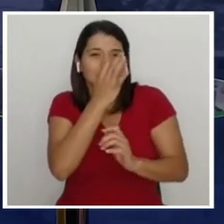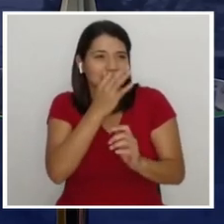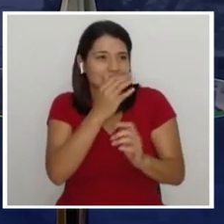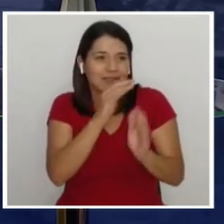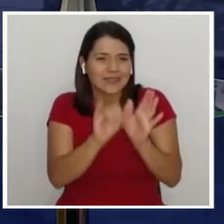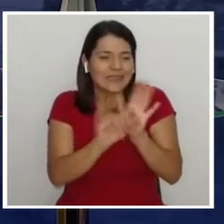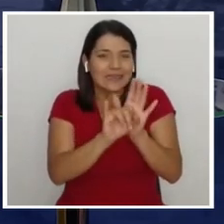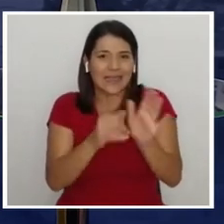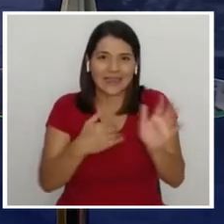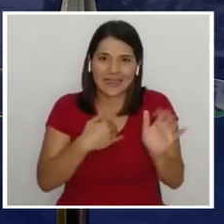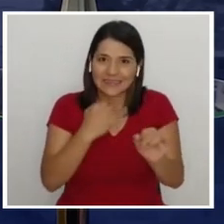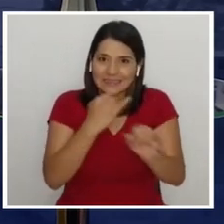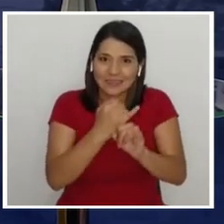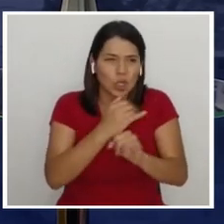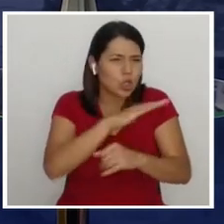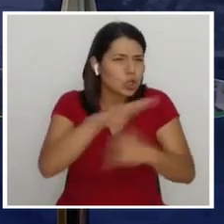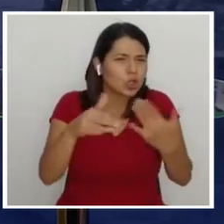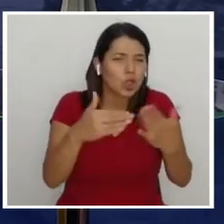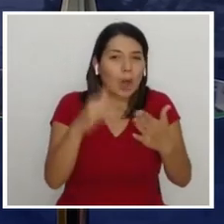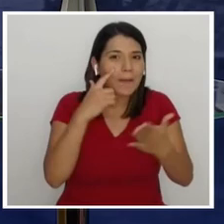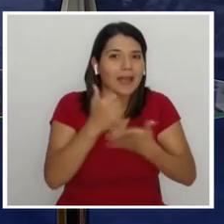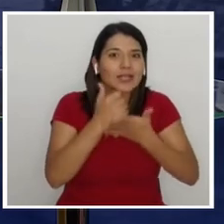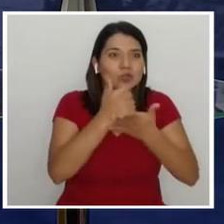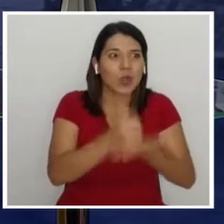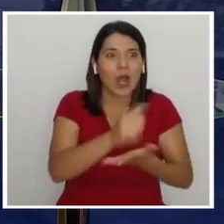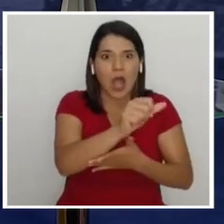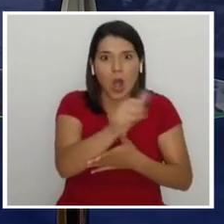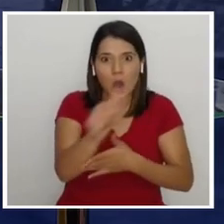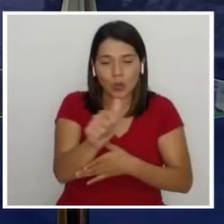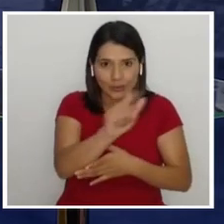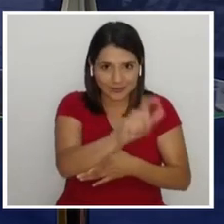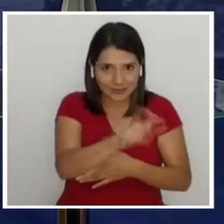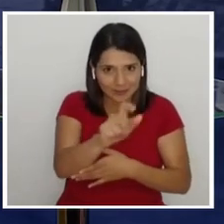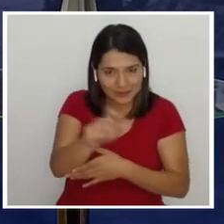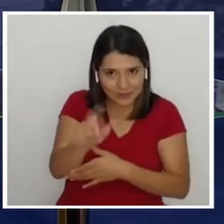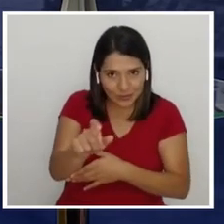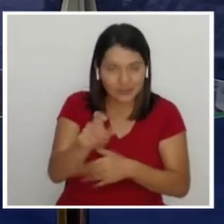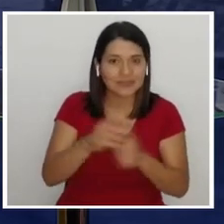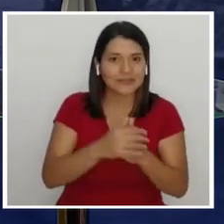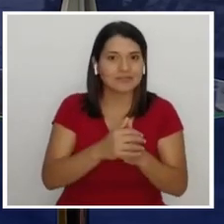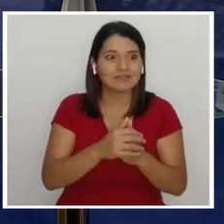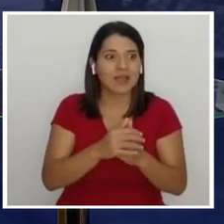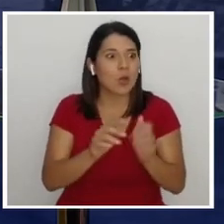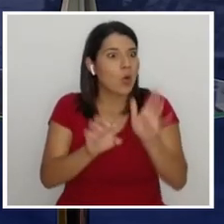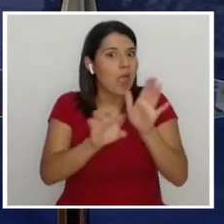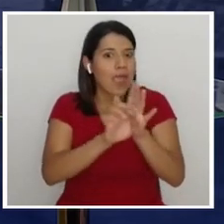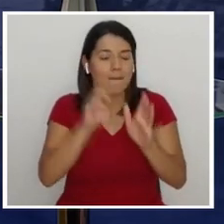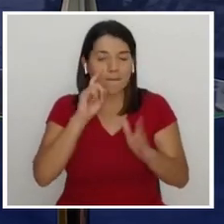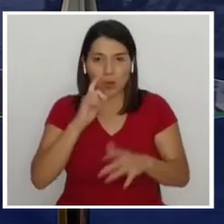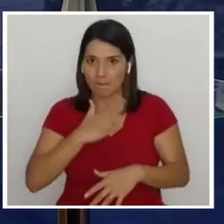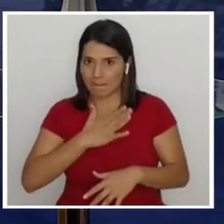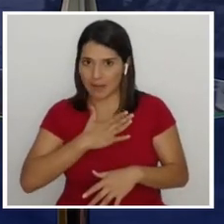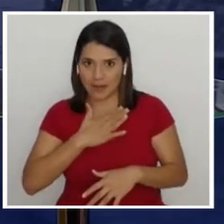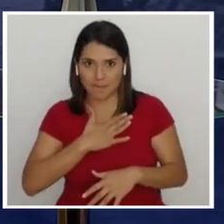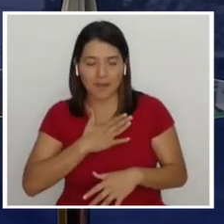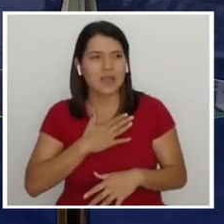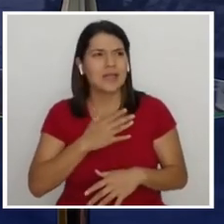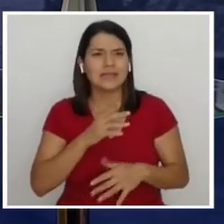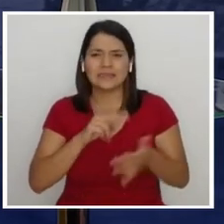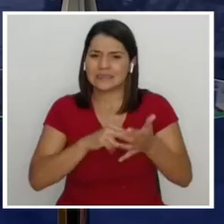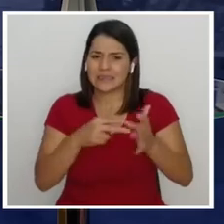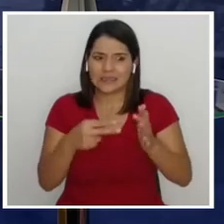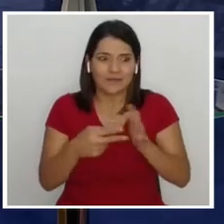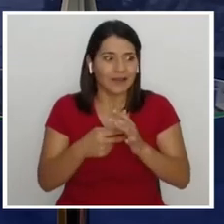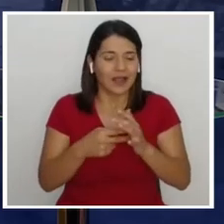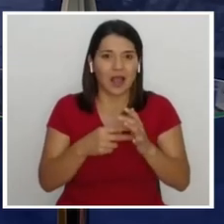semejante. Ha sido un modelo a seguir para mí, ha sido una ruta inspiradora, y